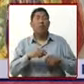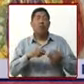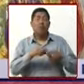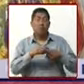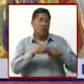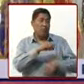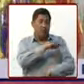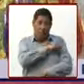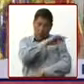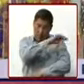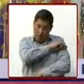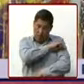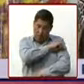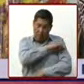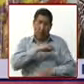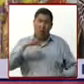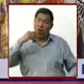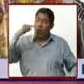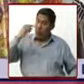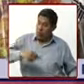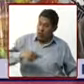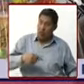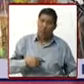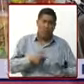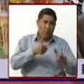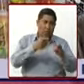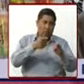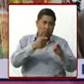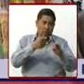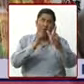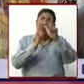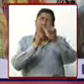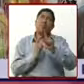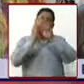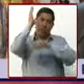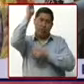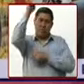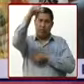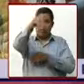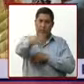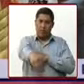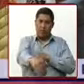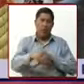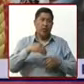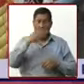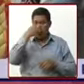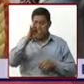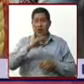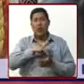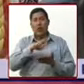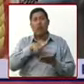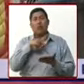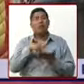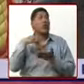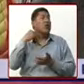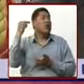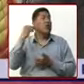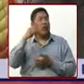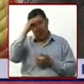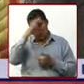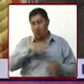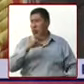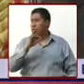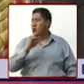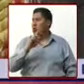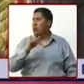habría ordenado, instruido, que se dispare al pueblo boliviano en inmediaciones de la Plaza Murillo; y el señor Fran